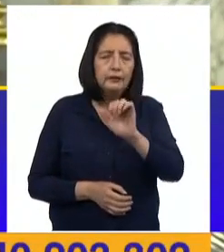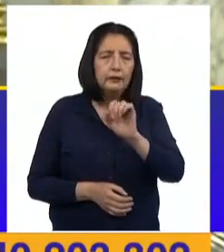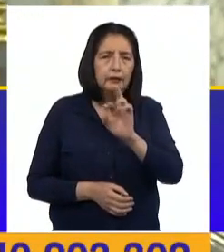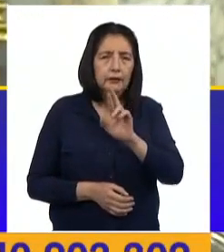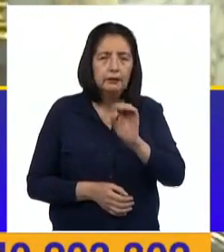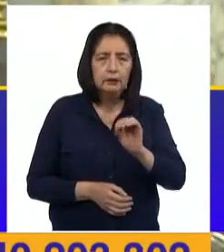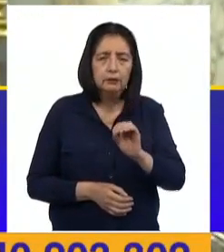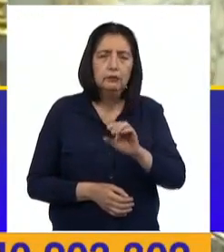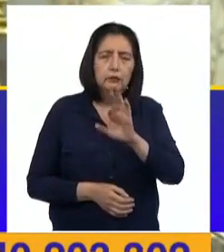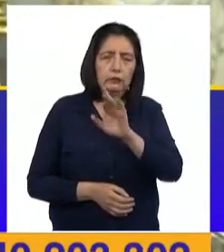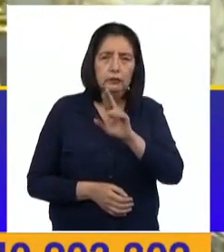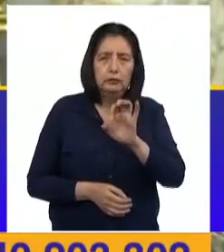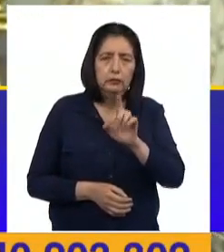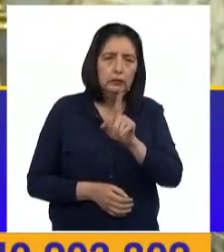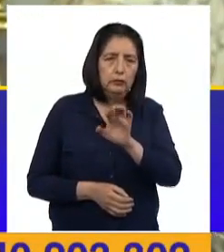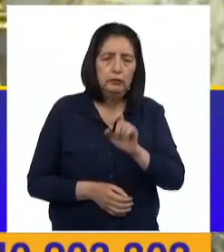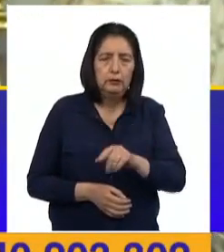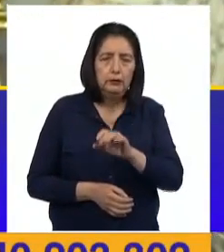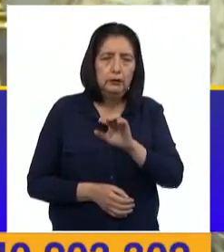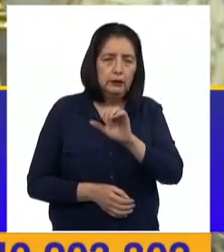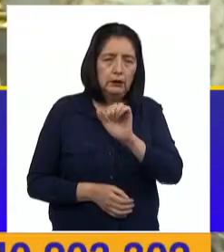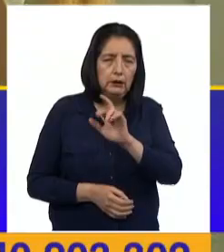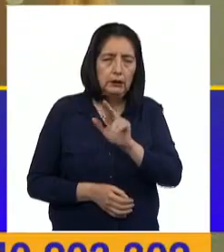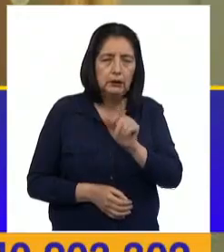Antero Flores Araos Esparza.